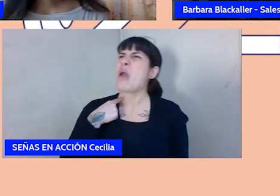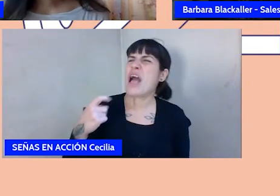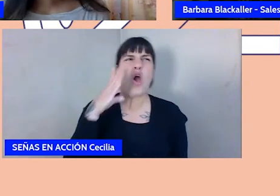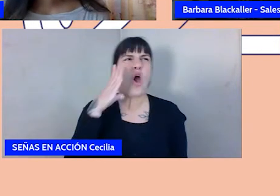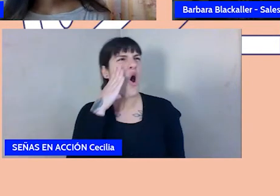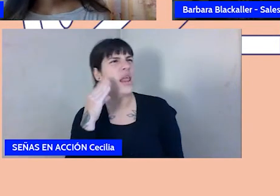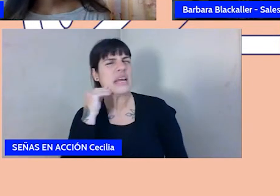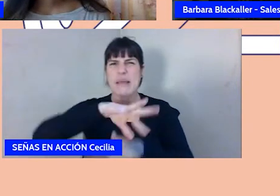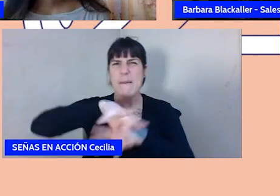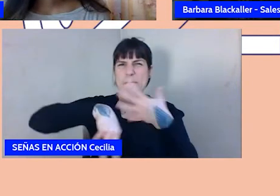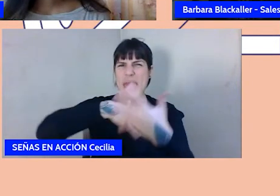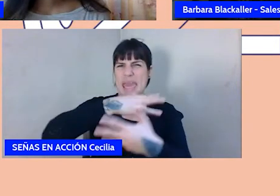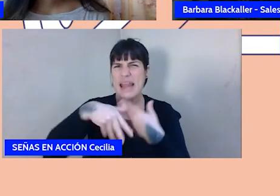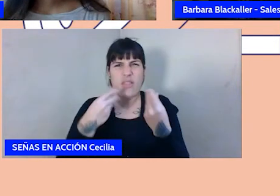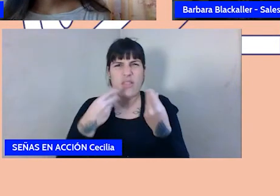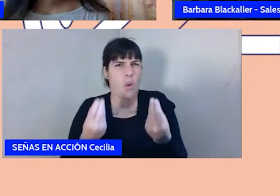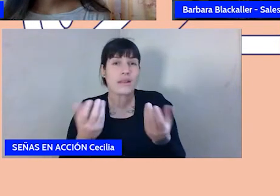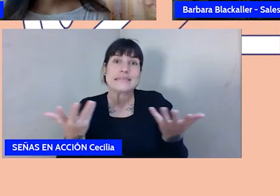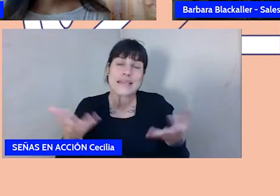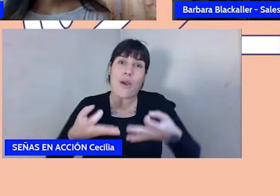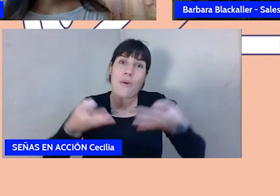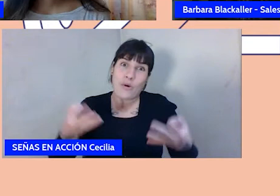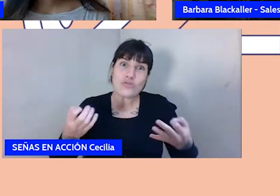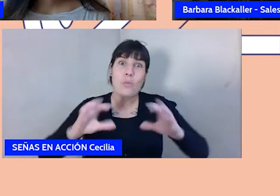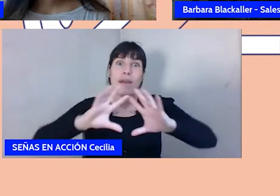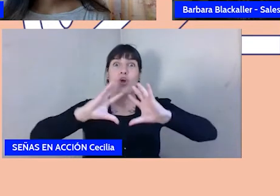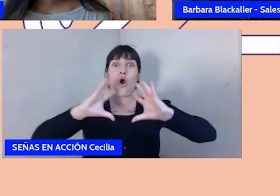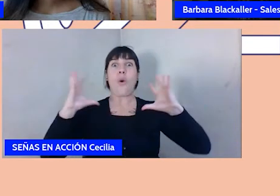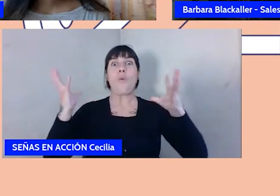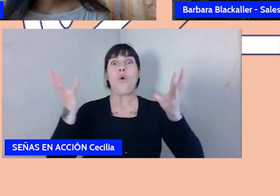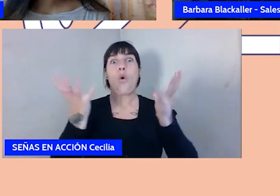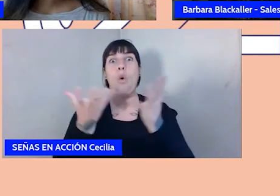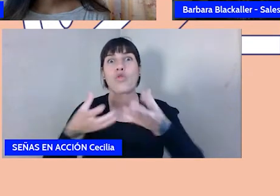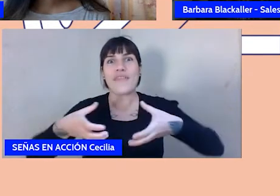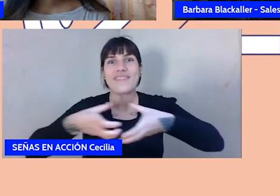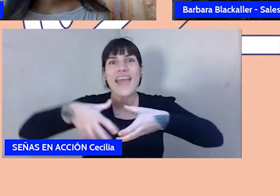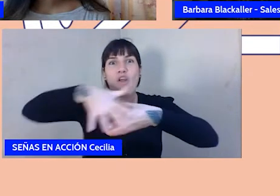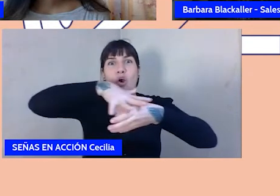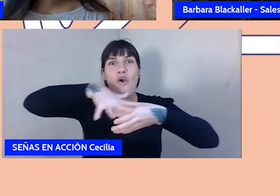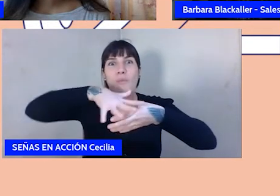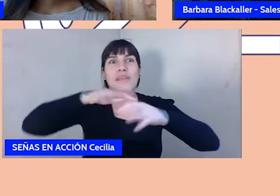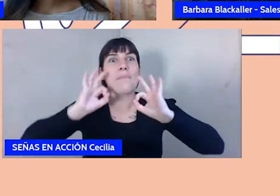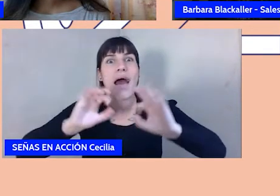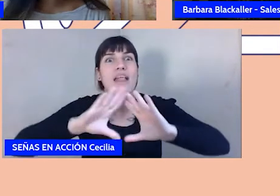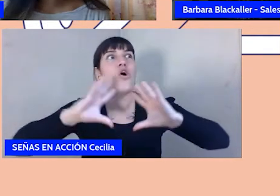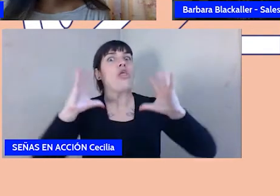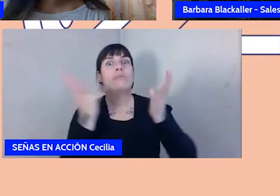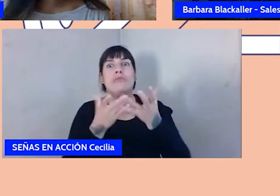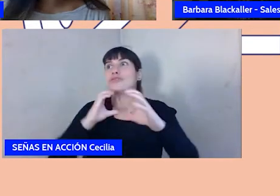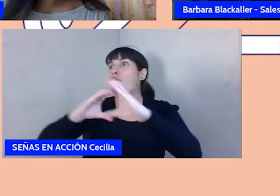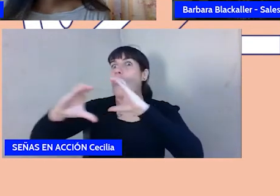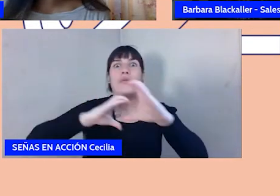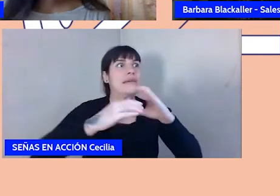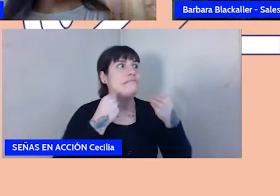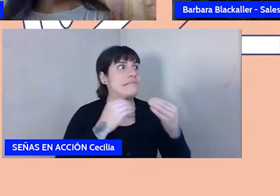comunidad global, el gran desafío es el del lenguaje, ¿no? ¿Cómo nos comunicamos cuando no, quizá nuestra lengua madre no sea inglés? Es